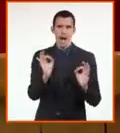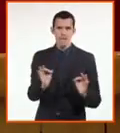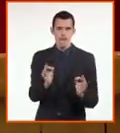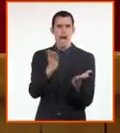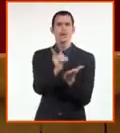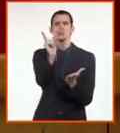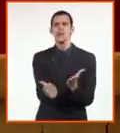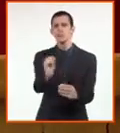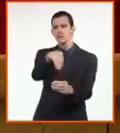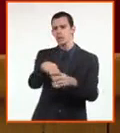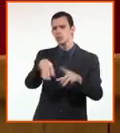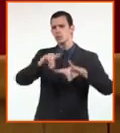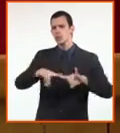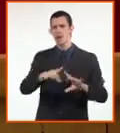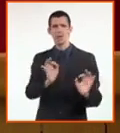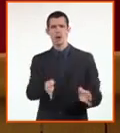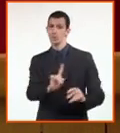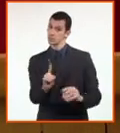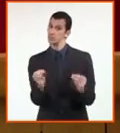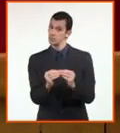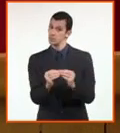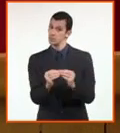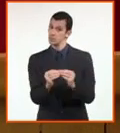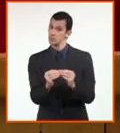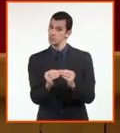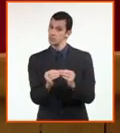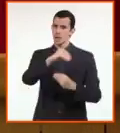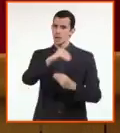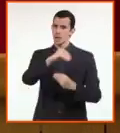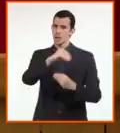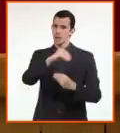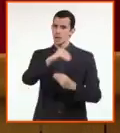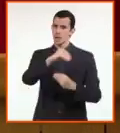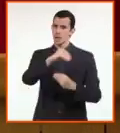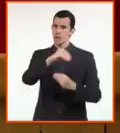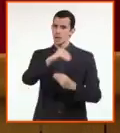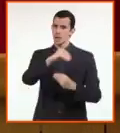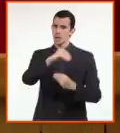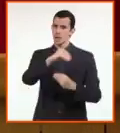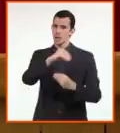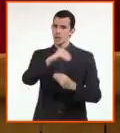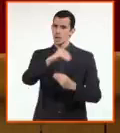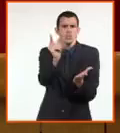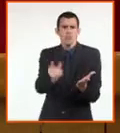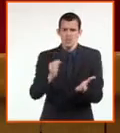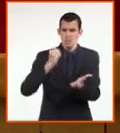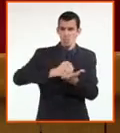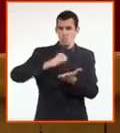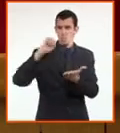ser la organización de los estudiantes para el pueblo, con la fortaleza que